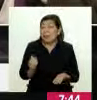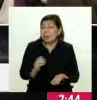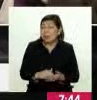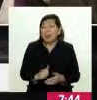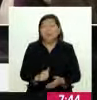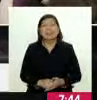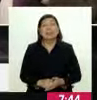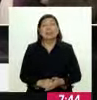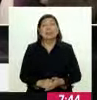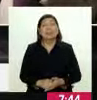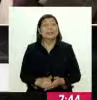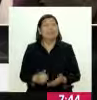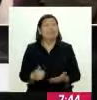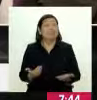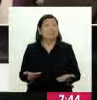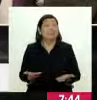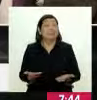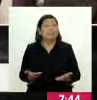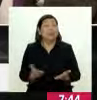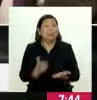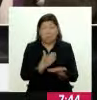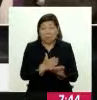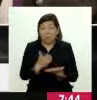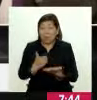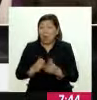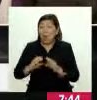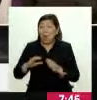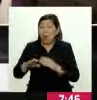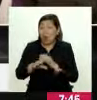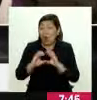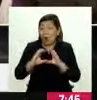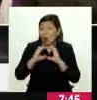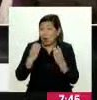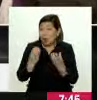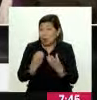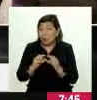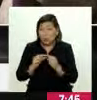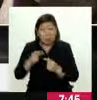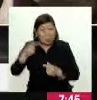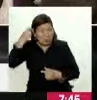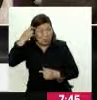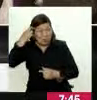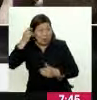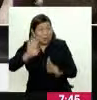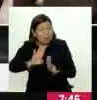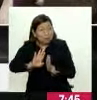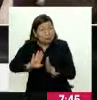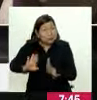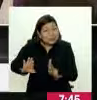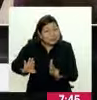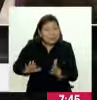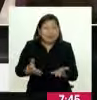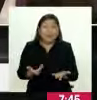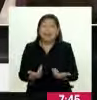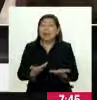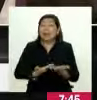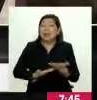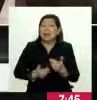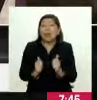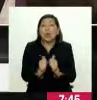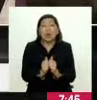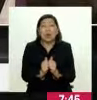también, la fragmentación del Congreso, básicamente, porque los partidos políticos que intervendrían ya vendrían